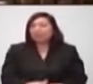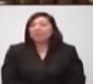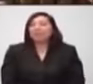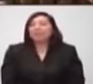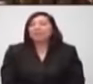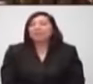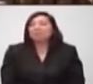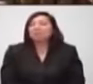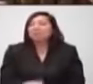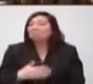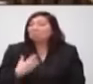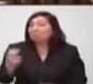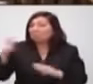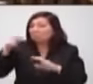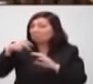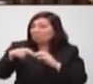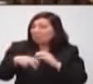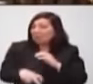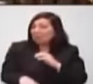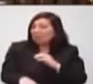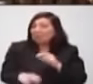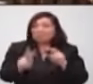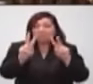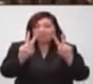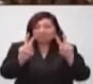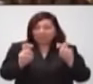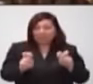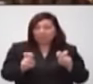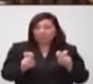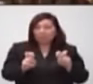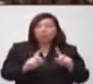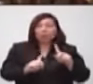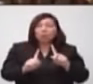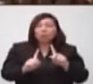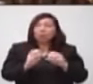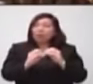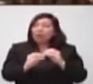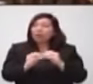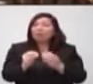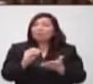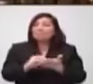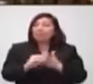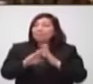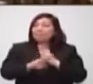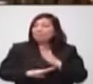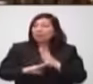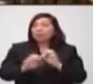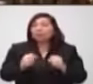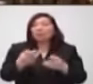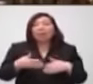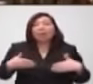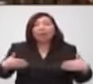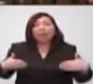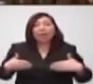los Panamericanos, ¿va a poder bajar rápidamente de Villa El Salvador haciendo algunos arreglos más bajas, si usted quiere, por la